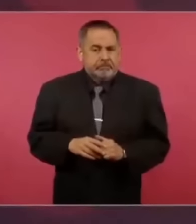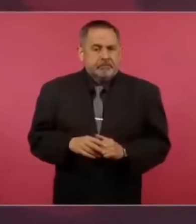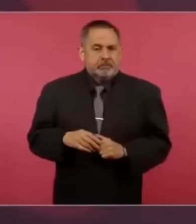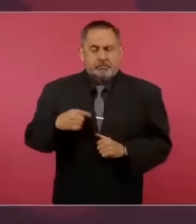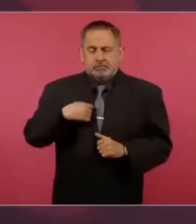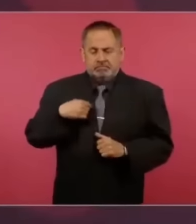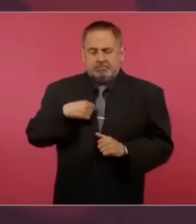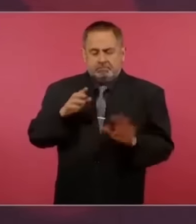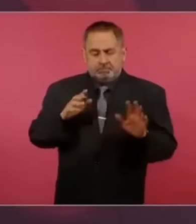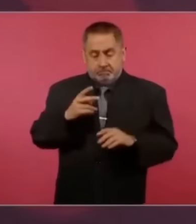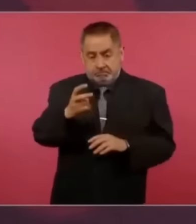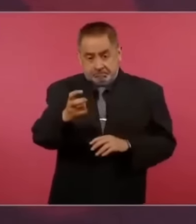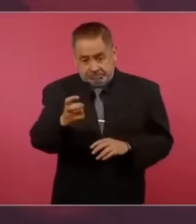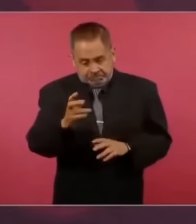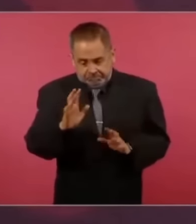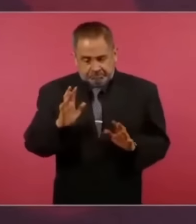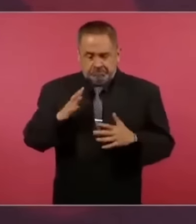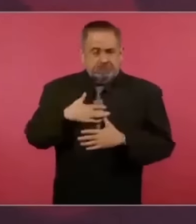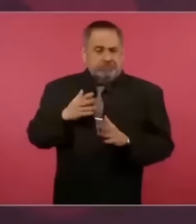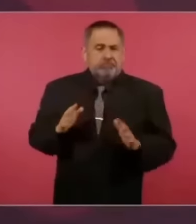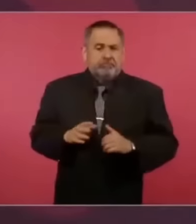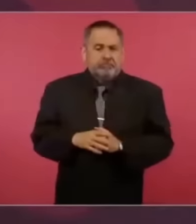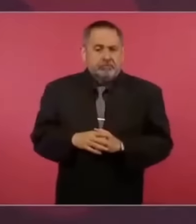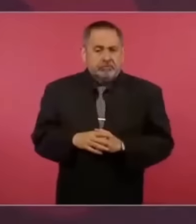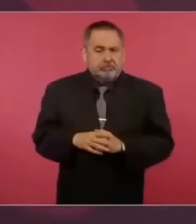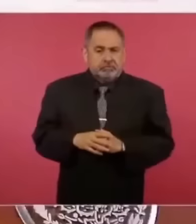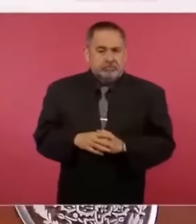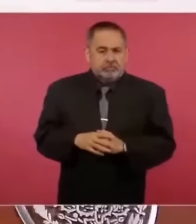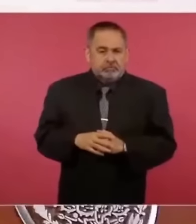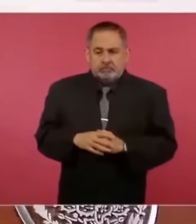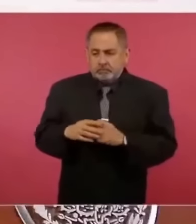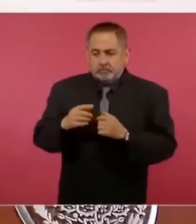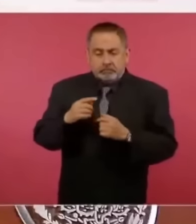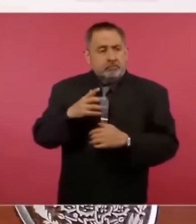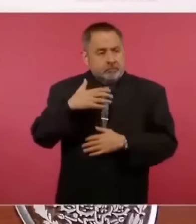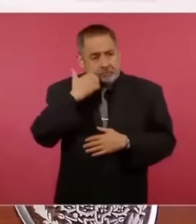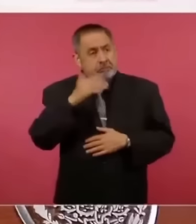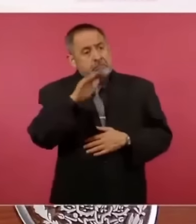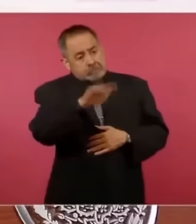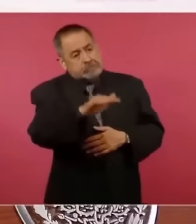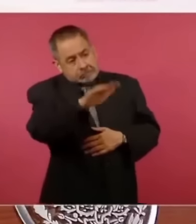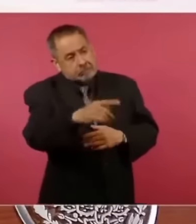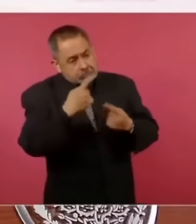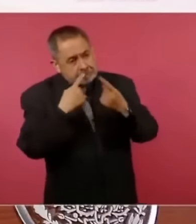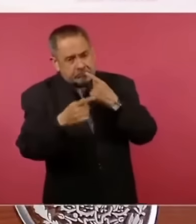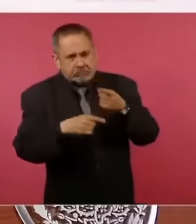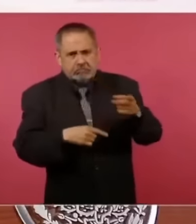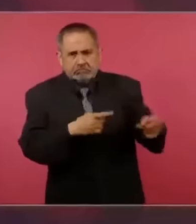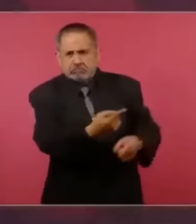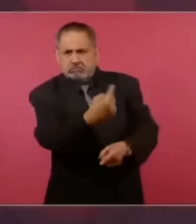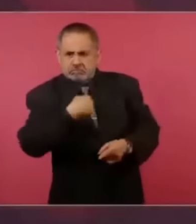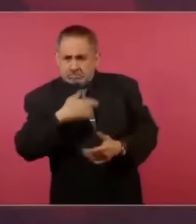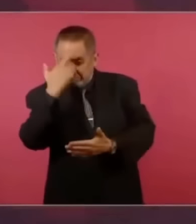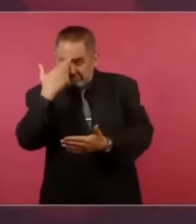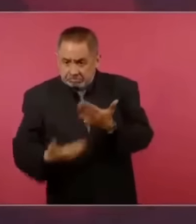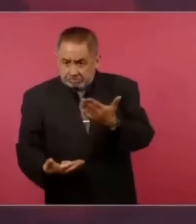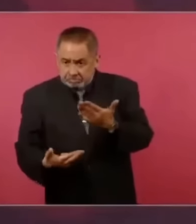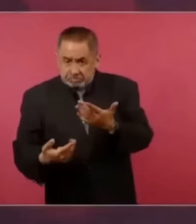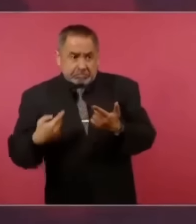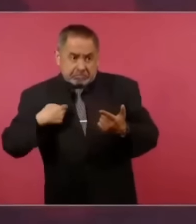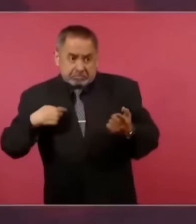buscando el diálogo con quien no respetó la soberanía de nuestro país.